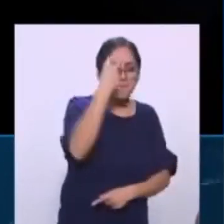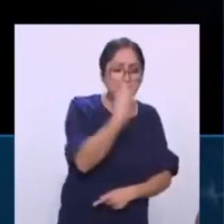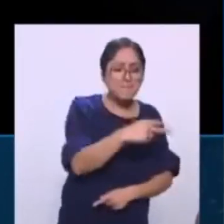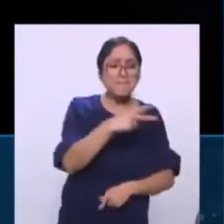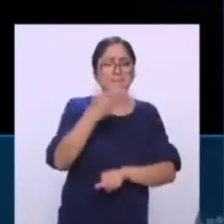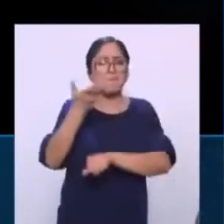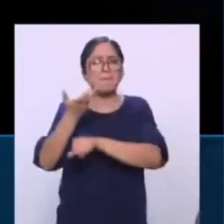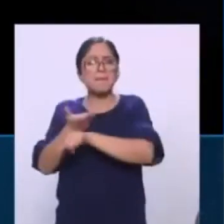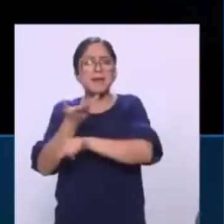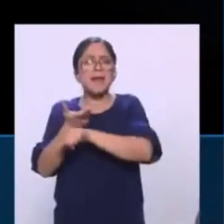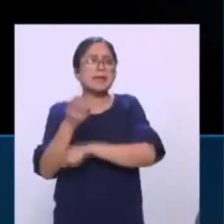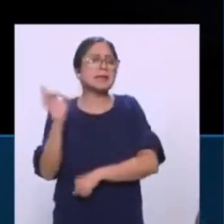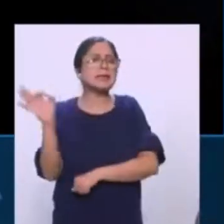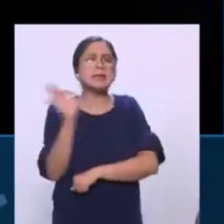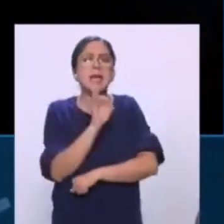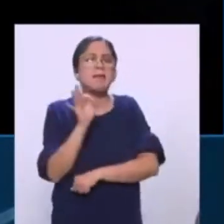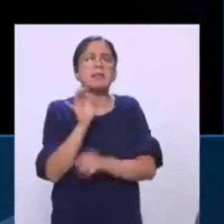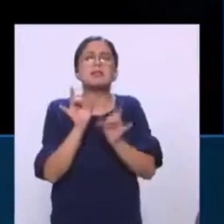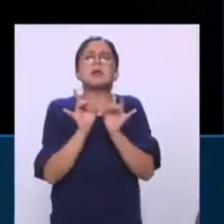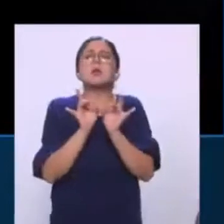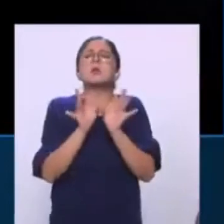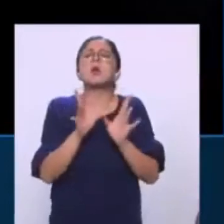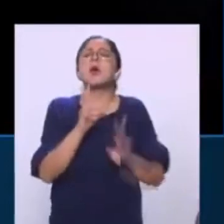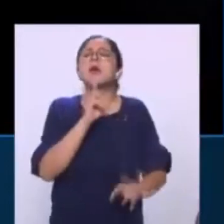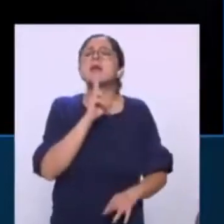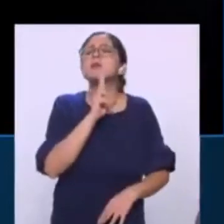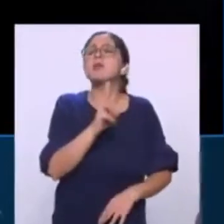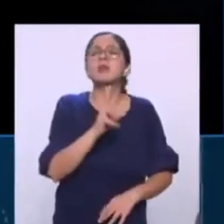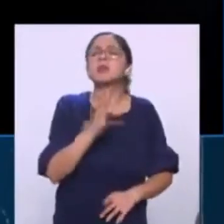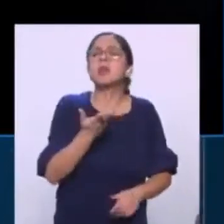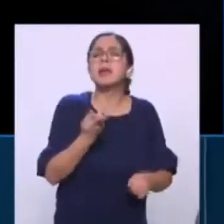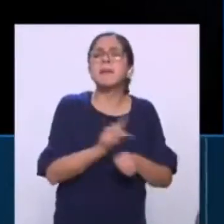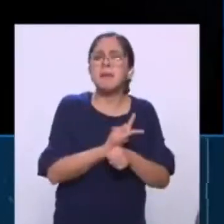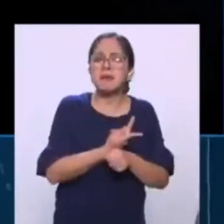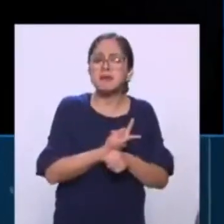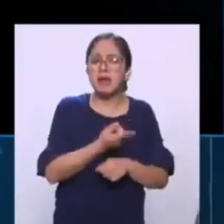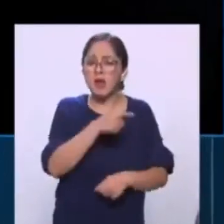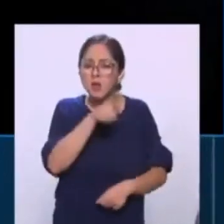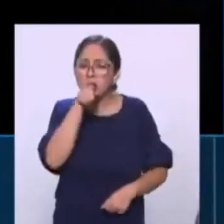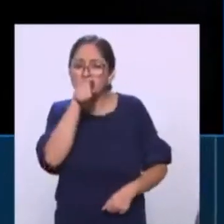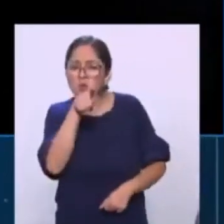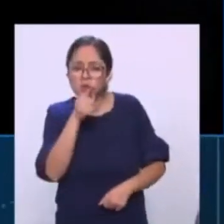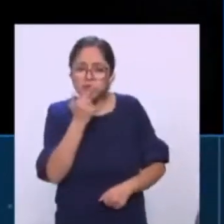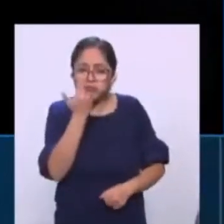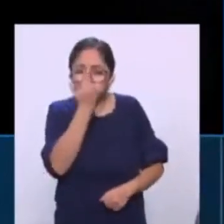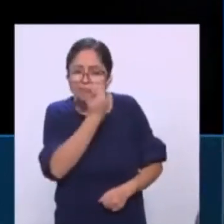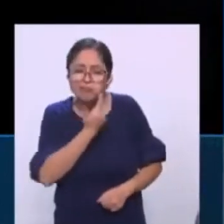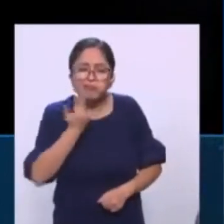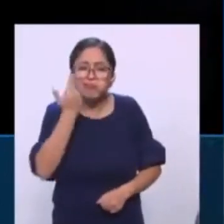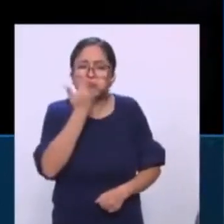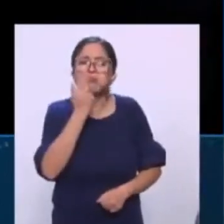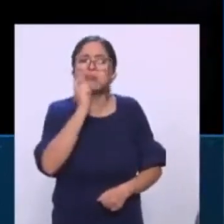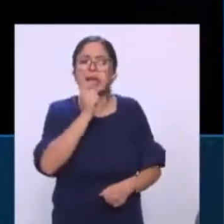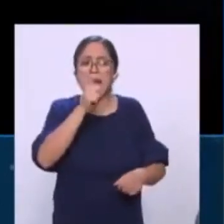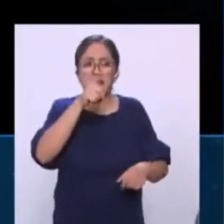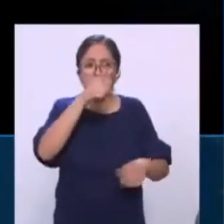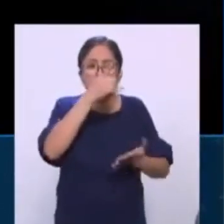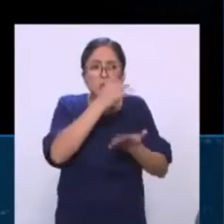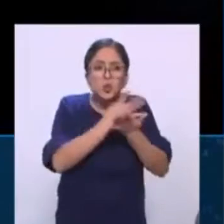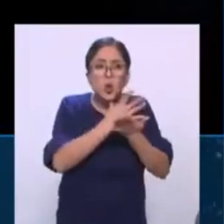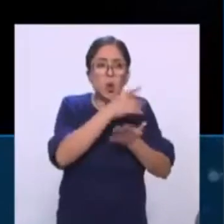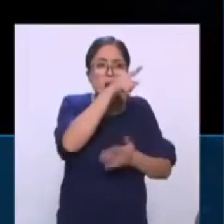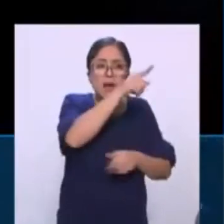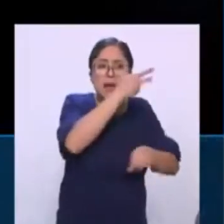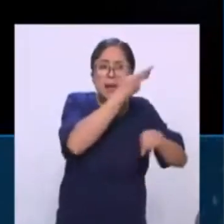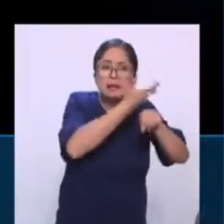a lo que podría ser el resultado, ¿cuáles son los escenarios que verías? Evidentemente, no solo dependen de lo que sucede en Estados